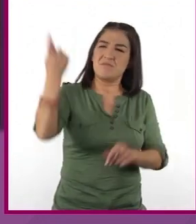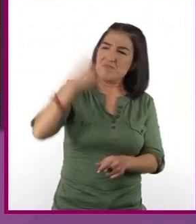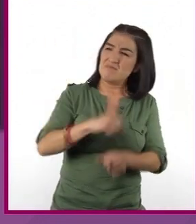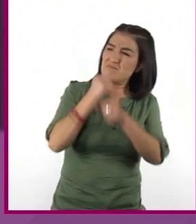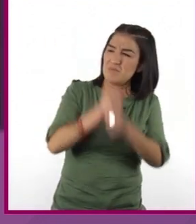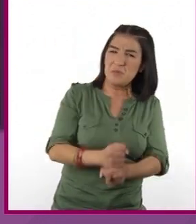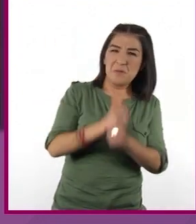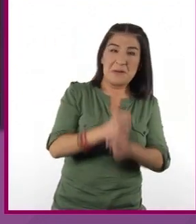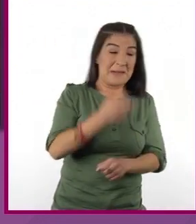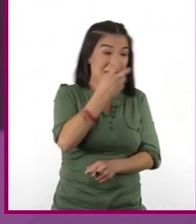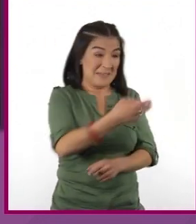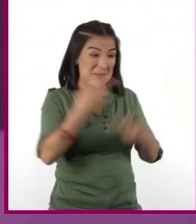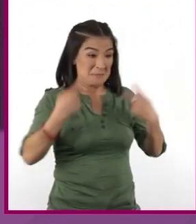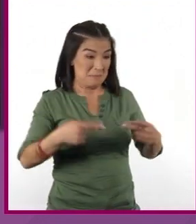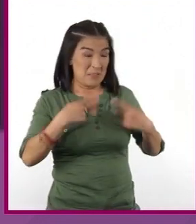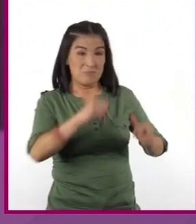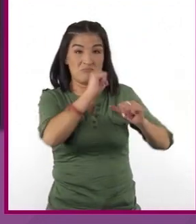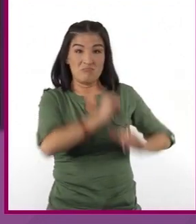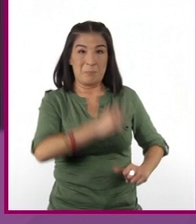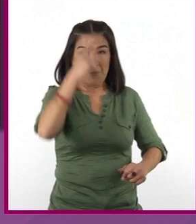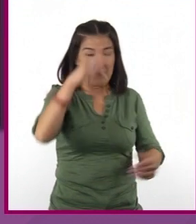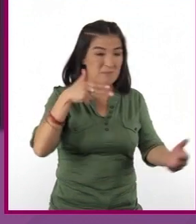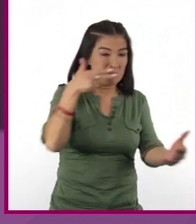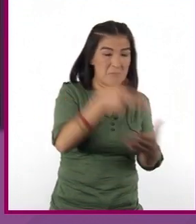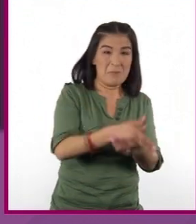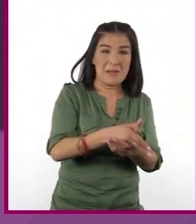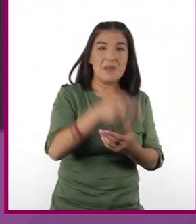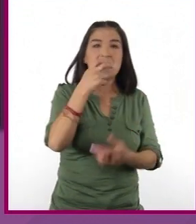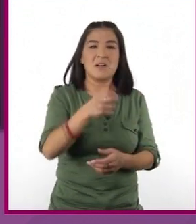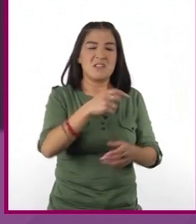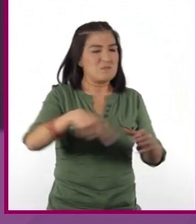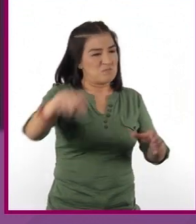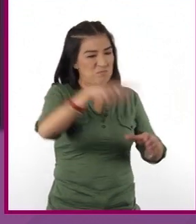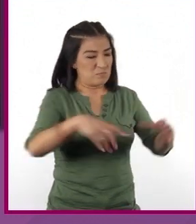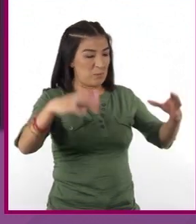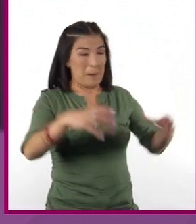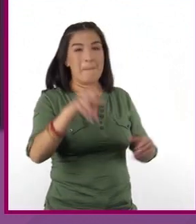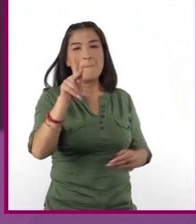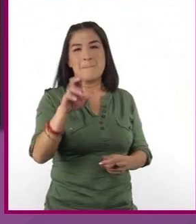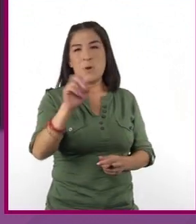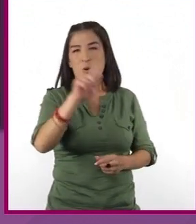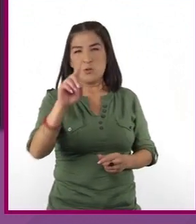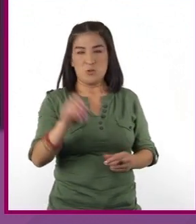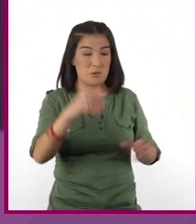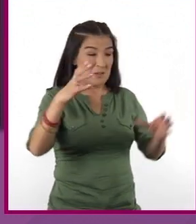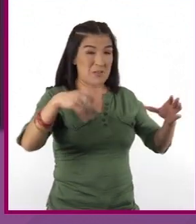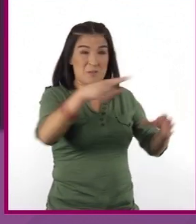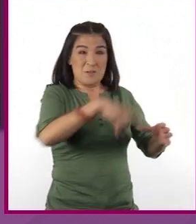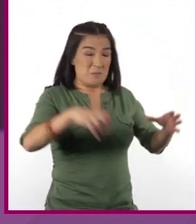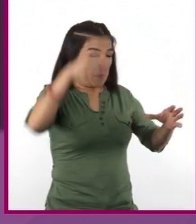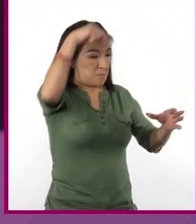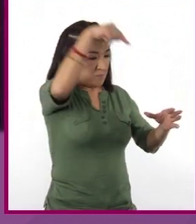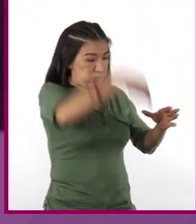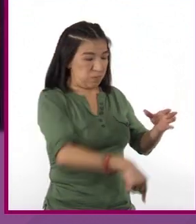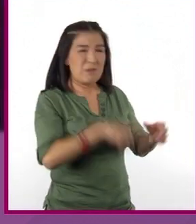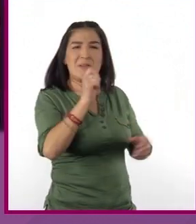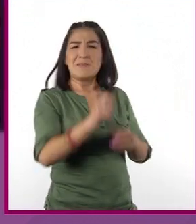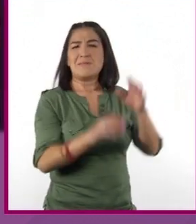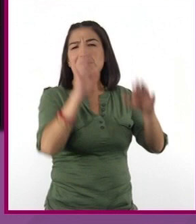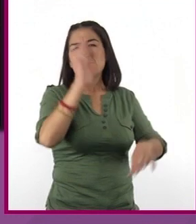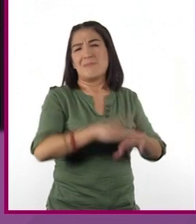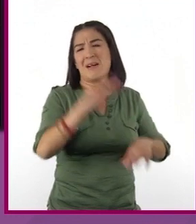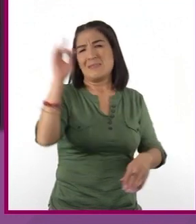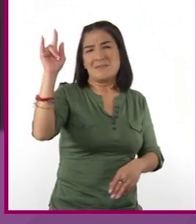Inquisición habían advertido mi descubrimiento del pozo. El pozo, sí, cuyos horrores estaban destinados a